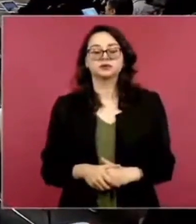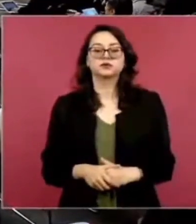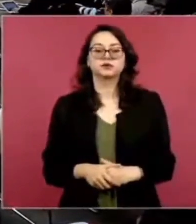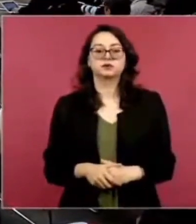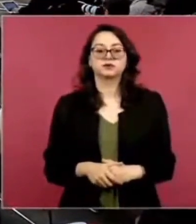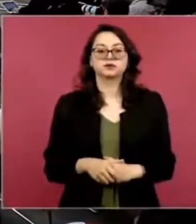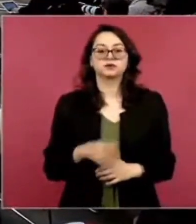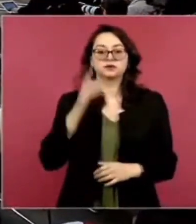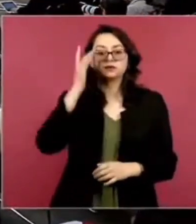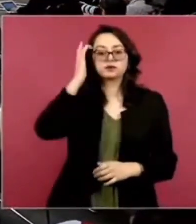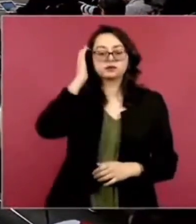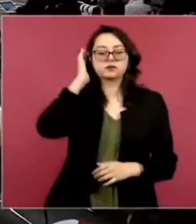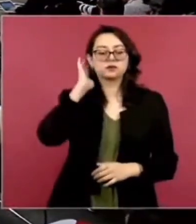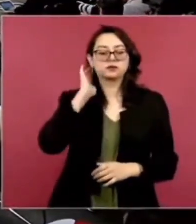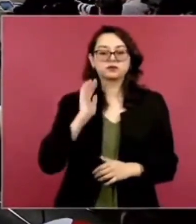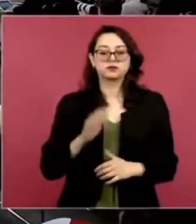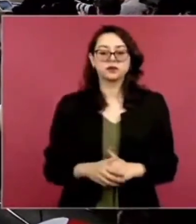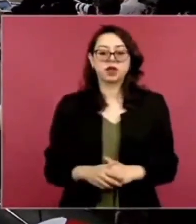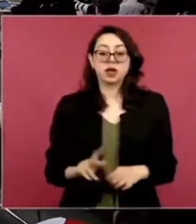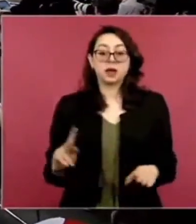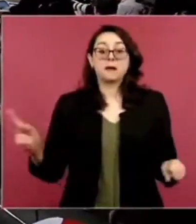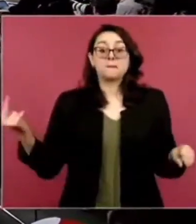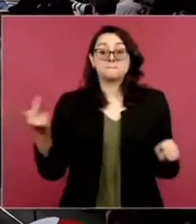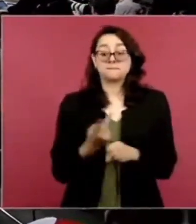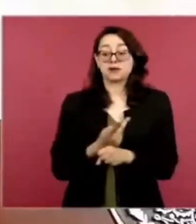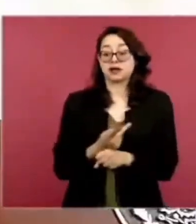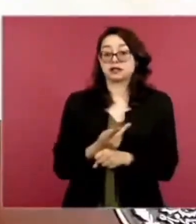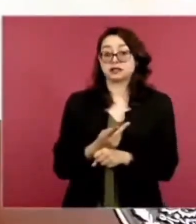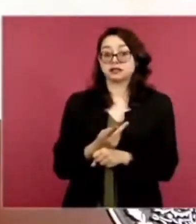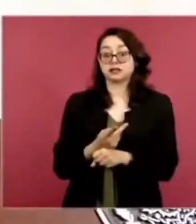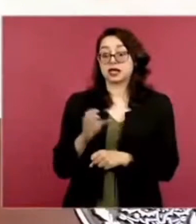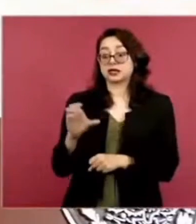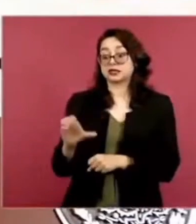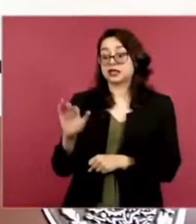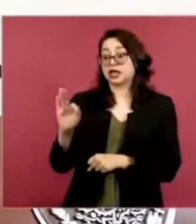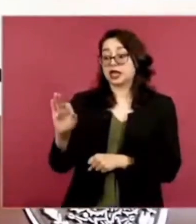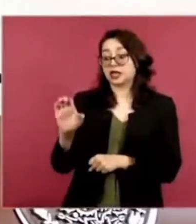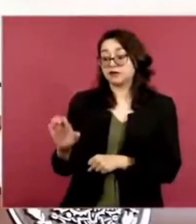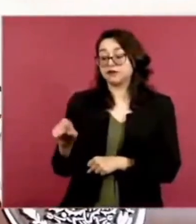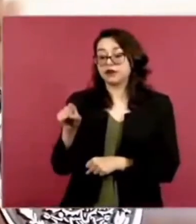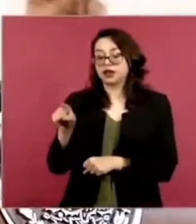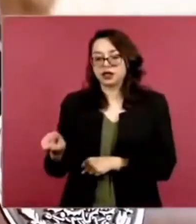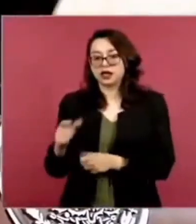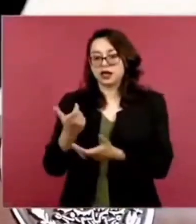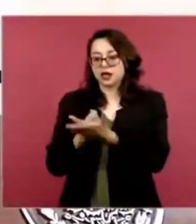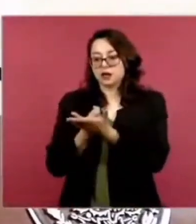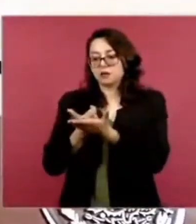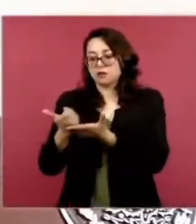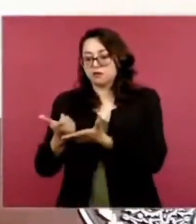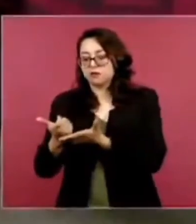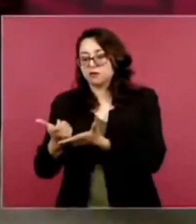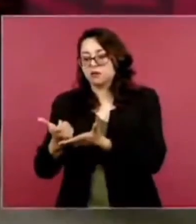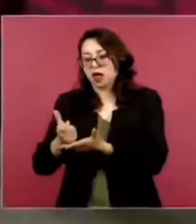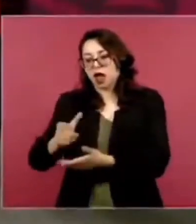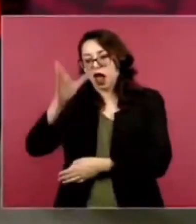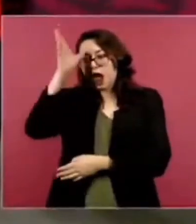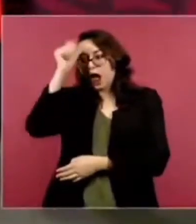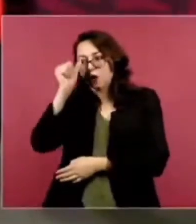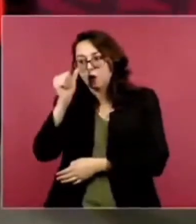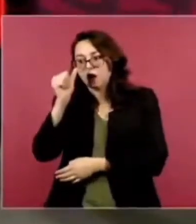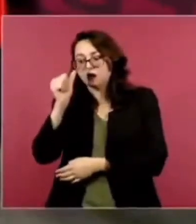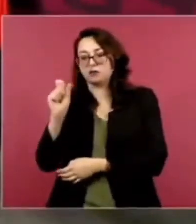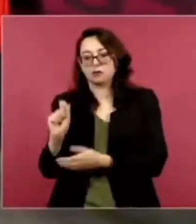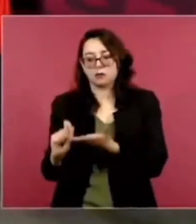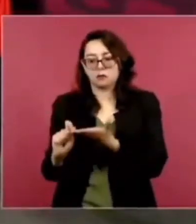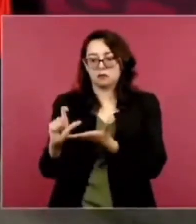que acordaron en la Comisión Federal de Electricidad es un poco mayor y querían los de Pemex que fuese igual que